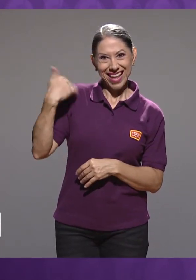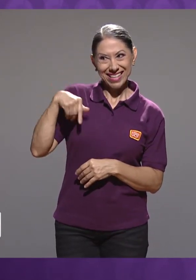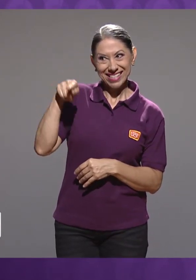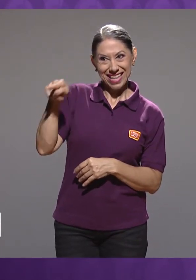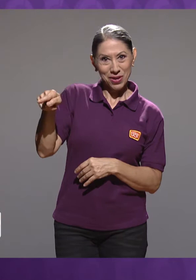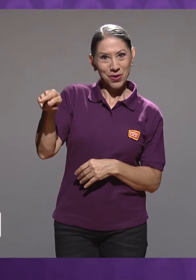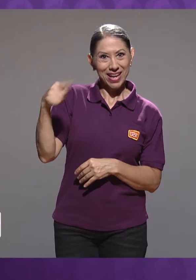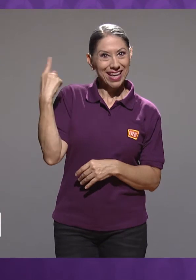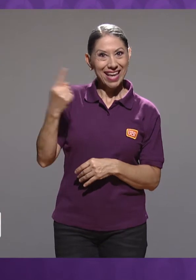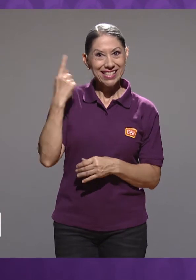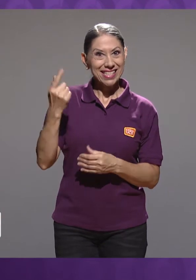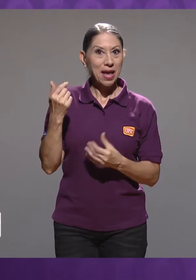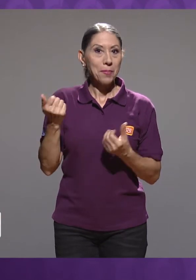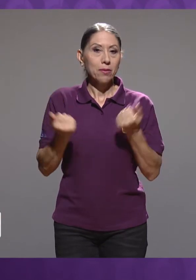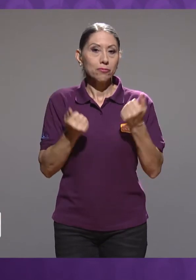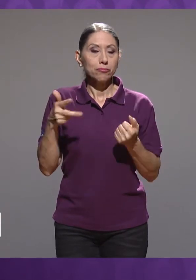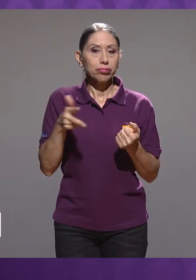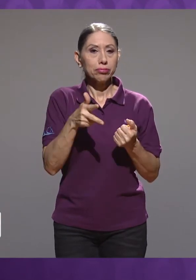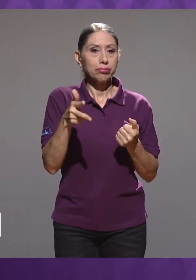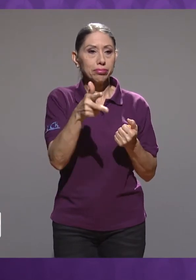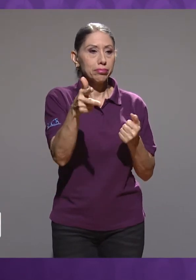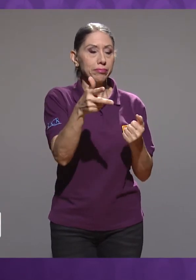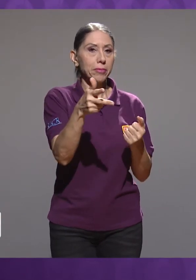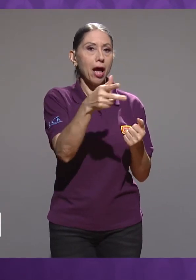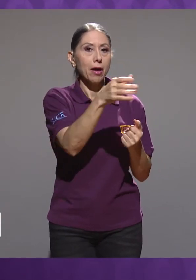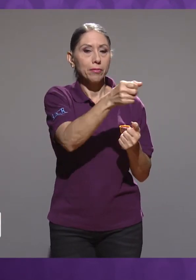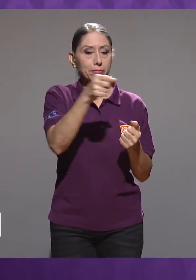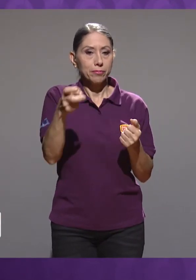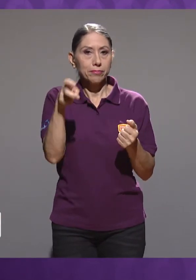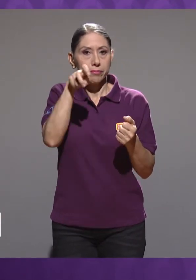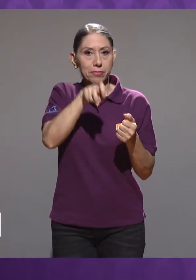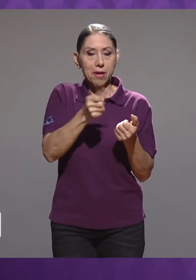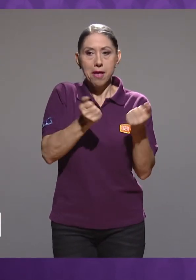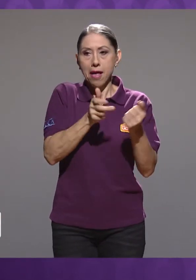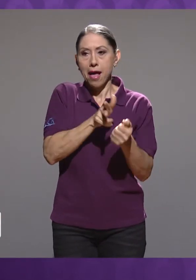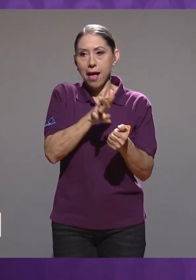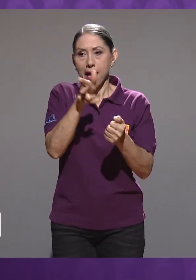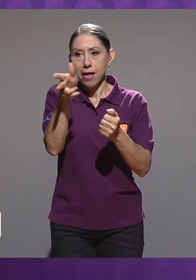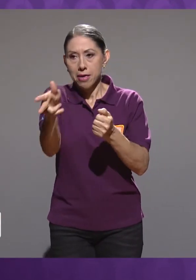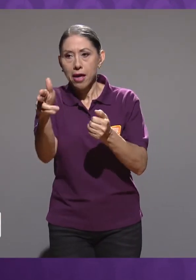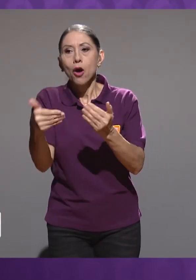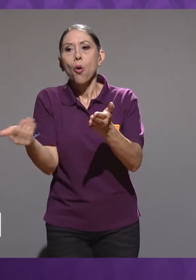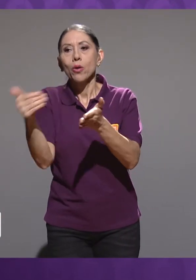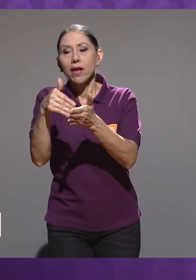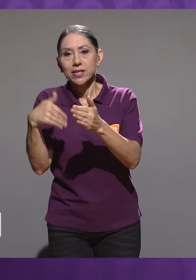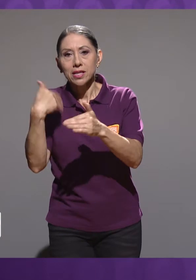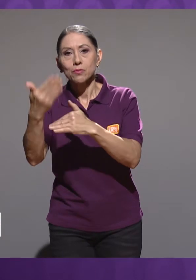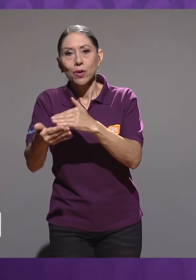nos traslada y nos regresa a nuestras casas. Entonces él